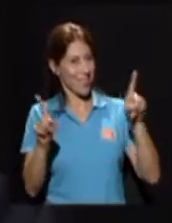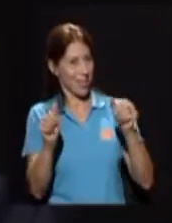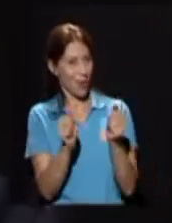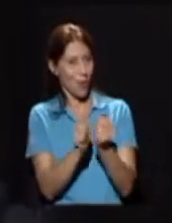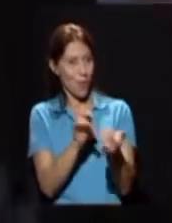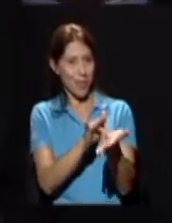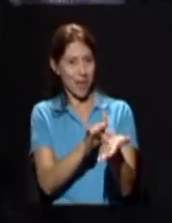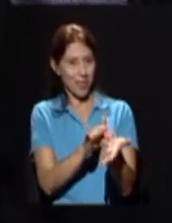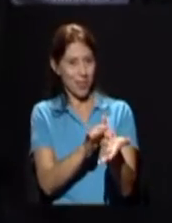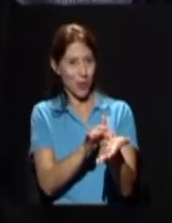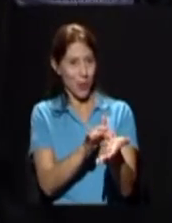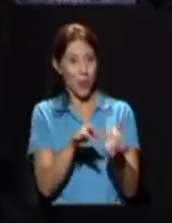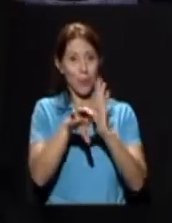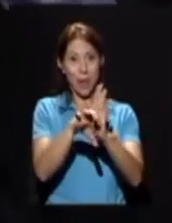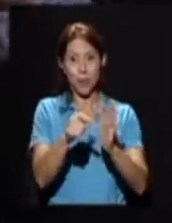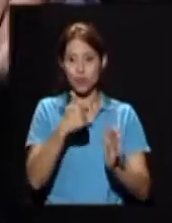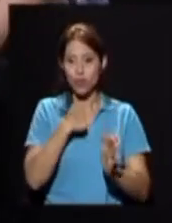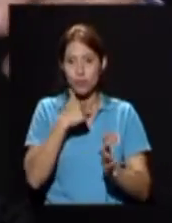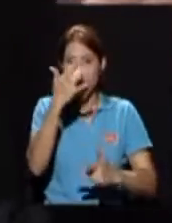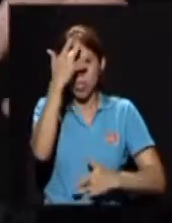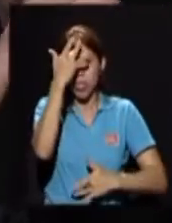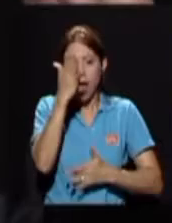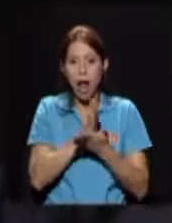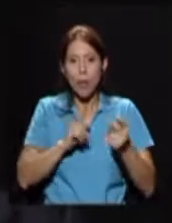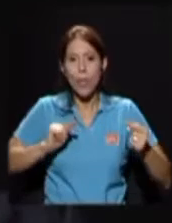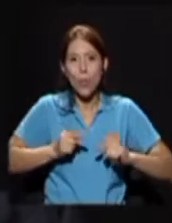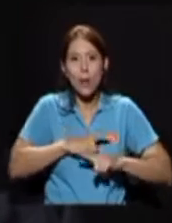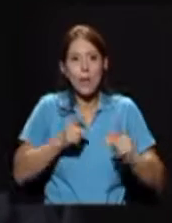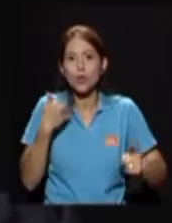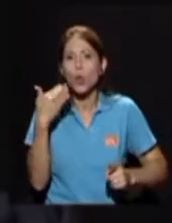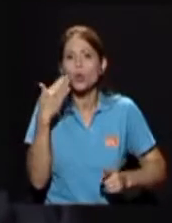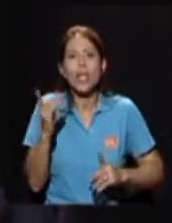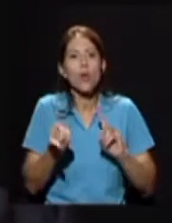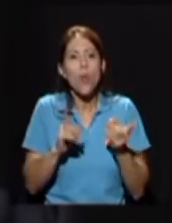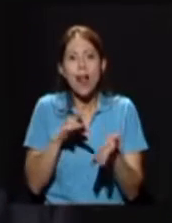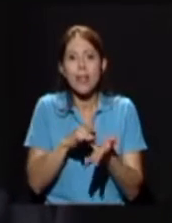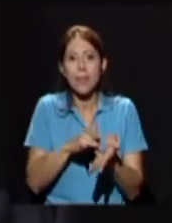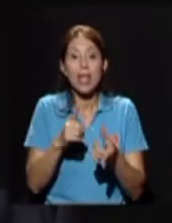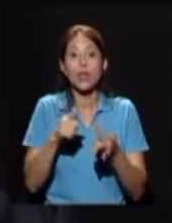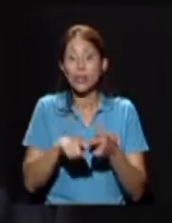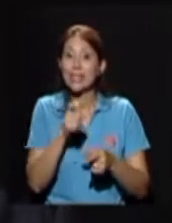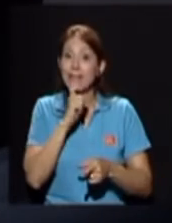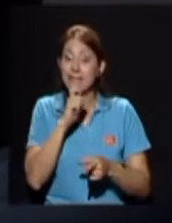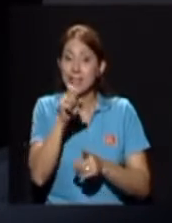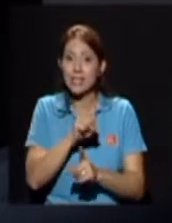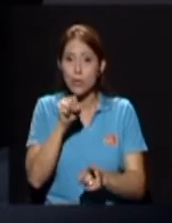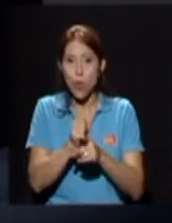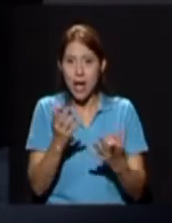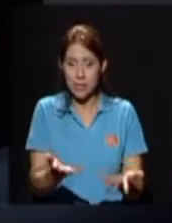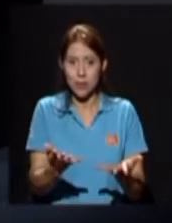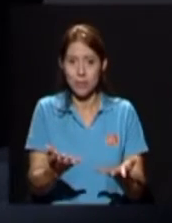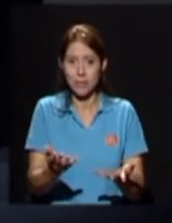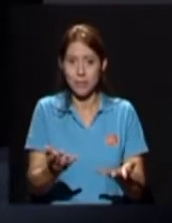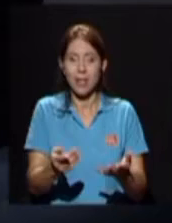duele, punto, ¿eh? De manera que es una demanda compleja y no nos vamos a meter en eso porque